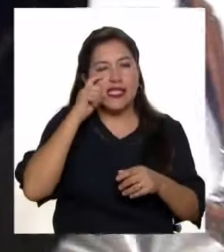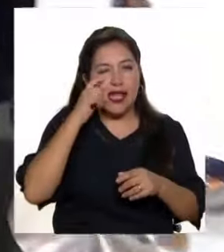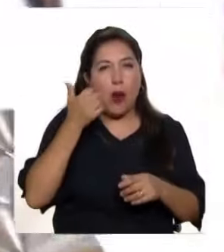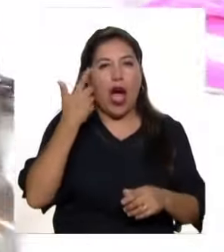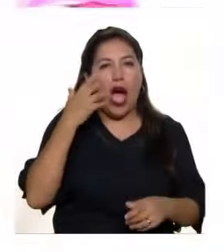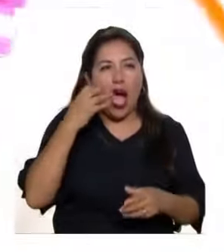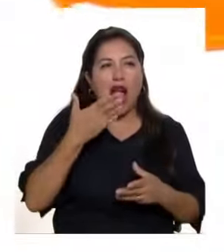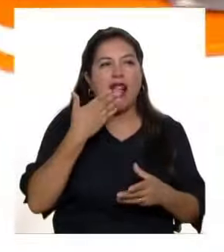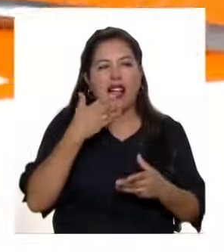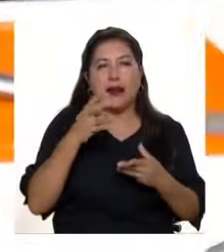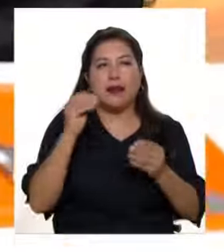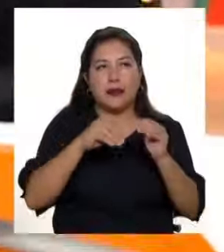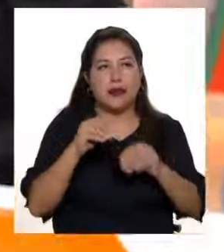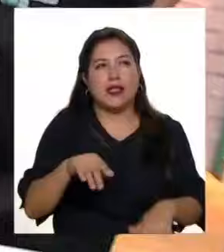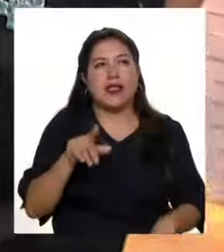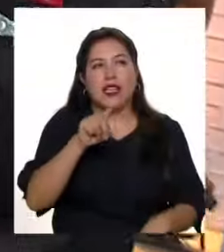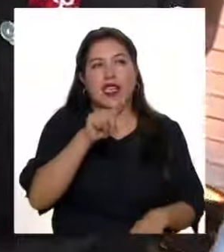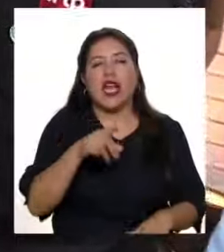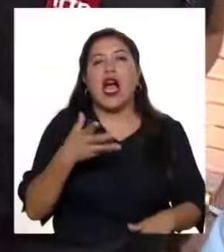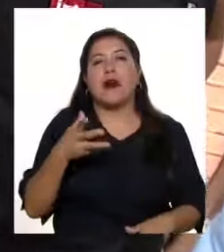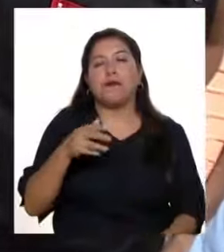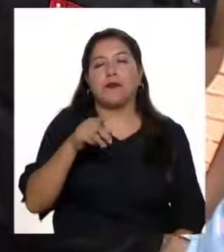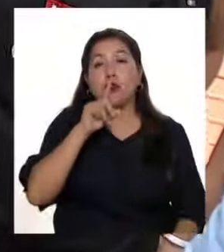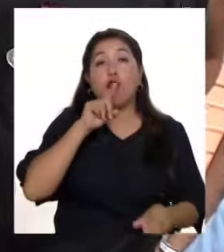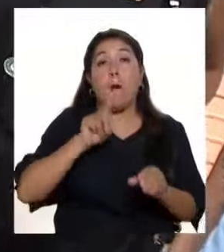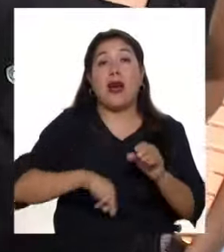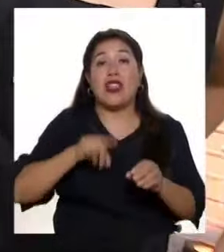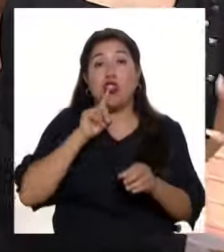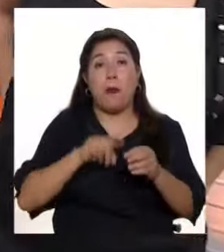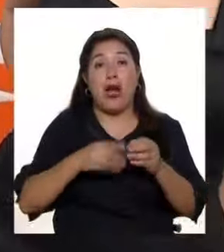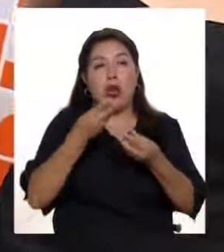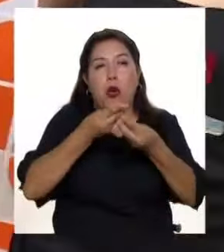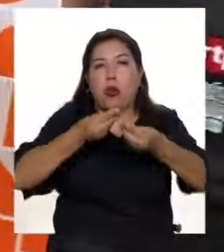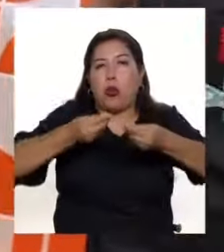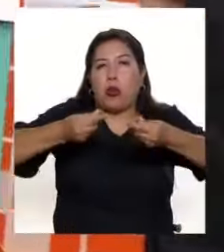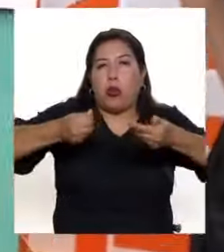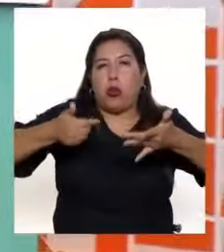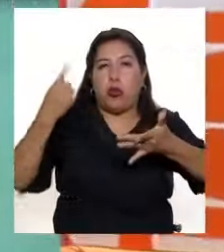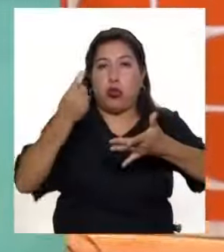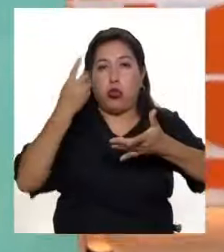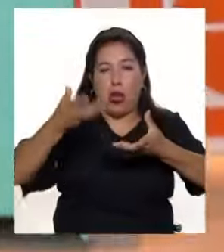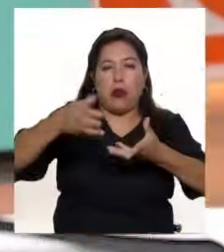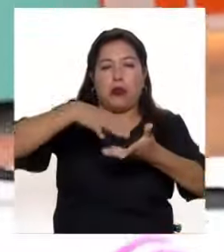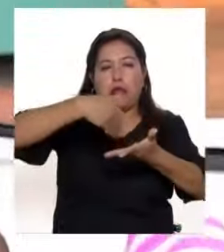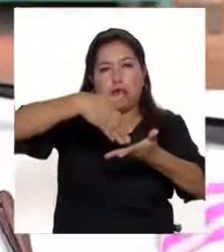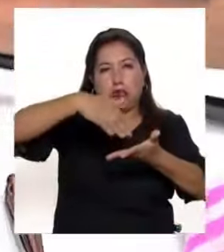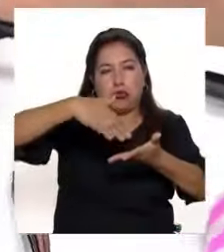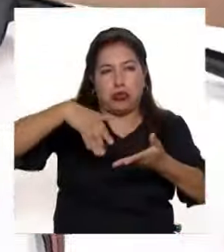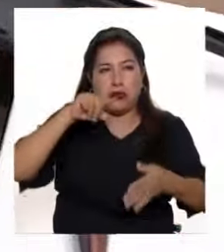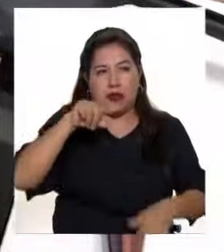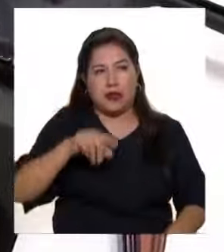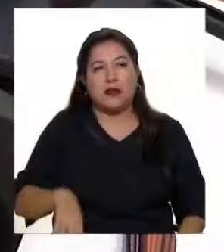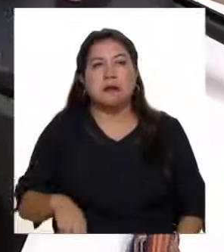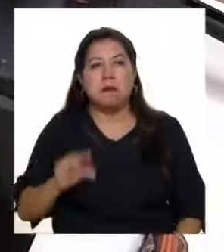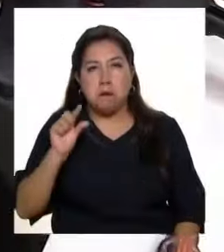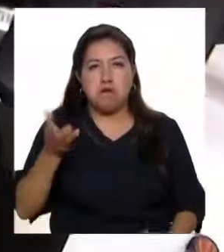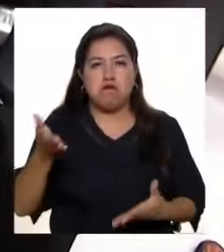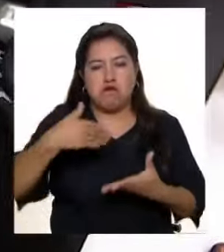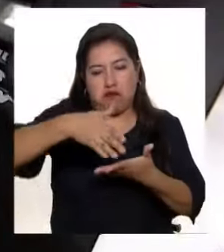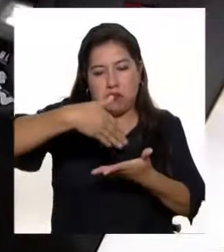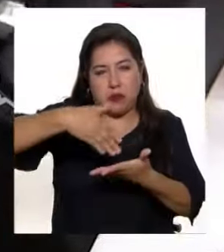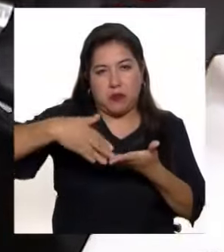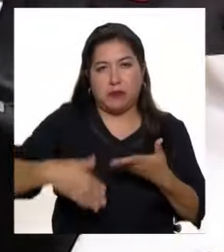siempre me gusta echarle salsa de tomate. Ok. ¿Que no es lo mismo que pasta de tomate o es lo mismo? Es lo mismo. Es lo mismo, claro, ok. Sí. También le agregamos un poco de salsa